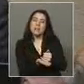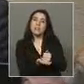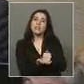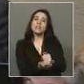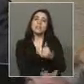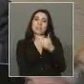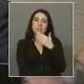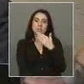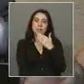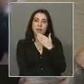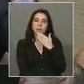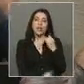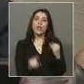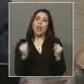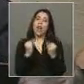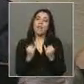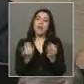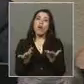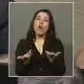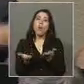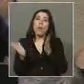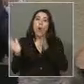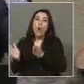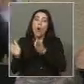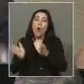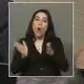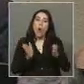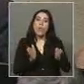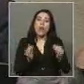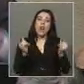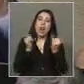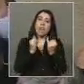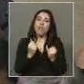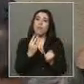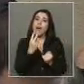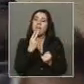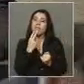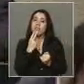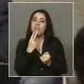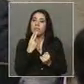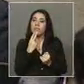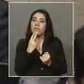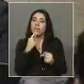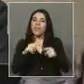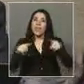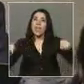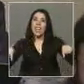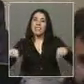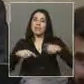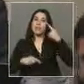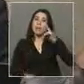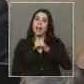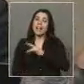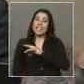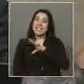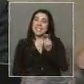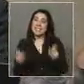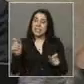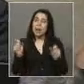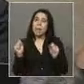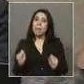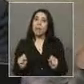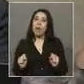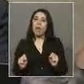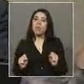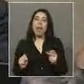relación con el modo como ordenamos la manera de vivir y como emplazamos los espacios para que los chilenos podamos tener